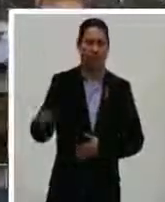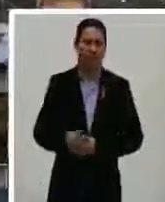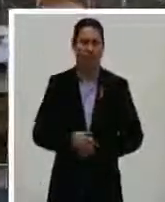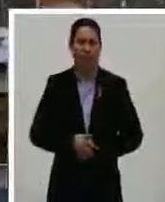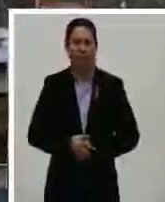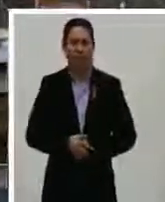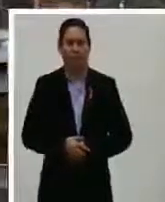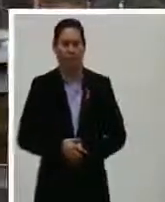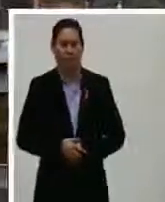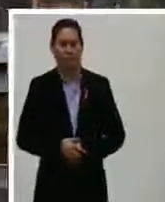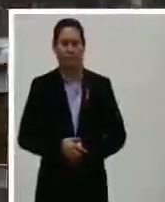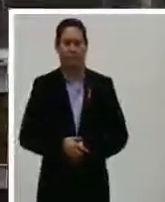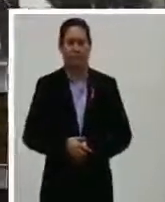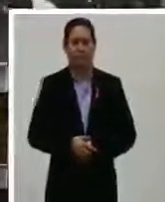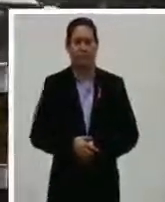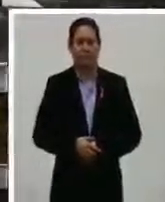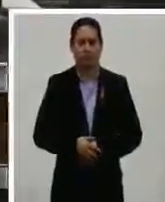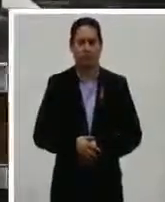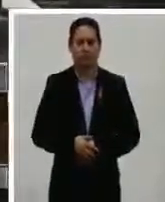mano